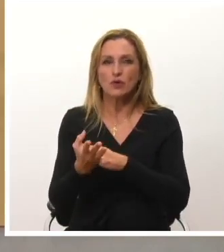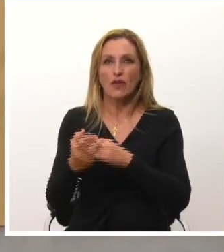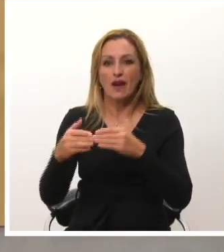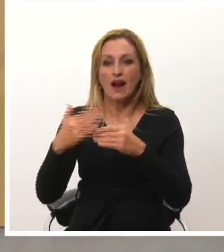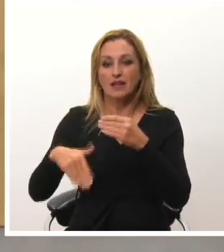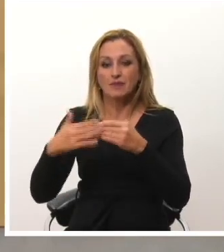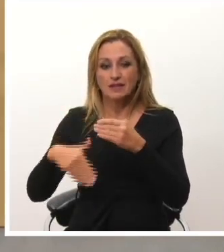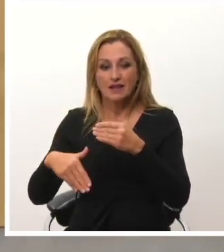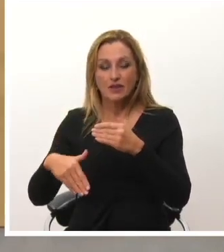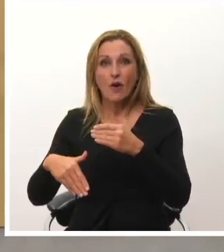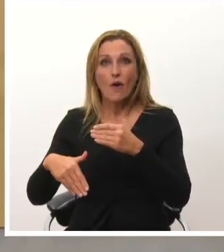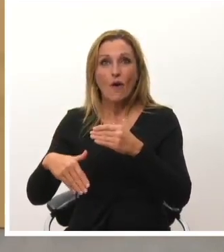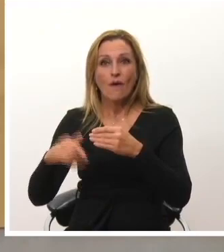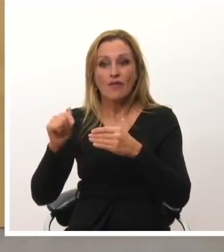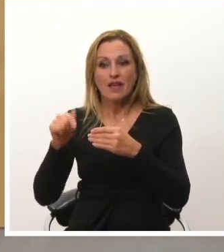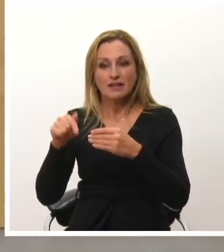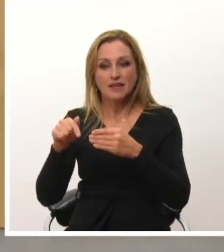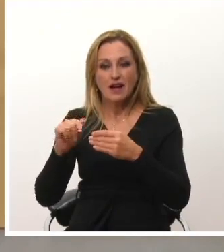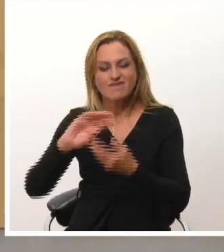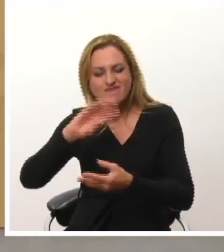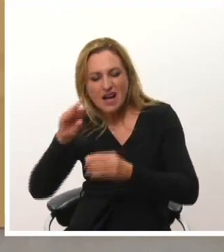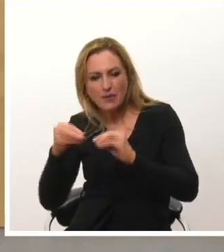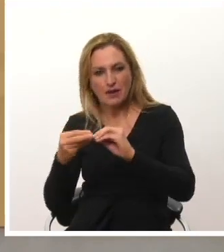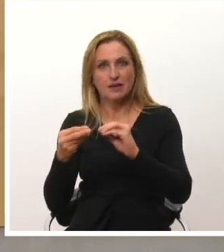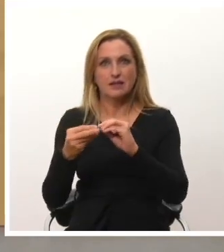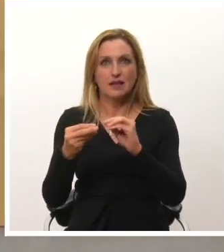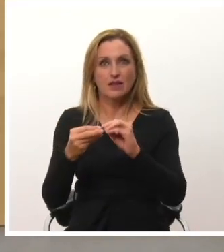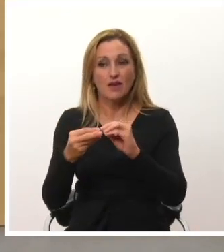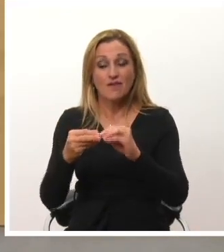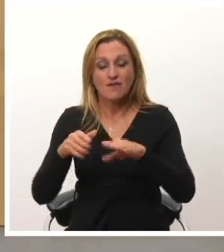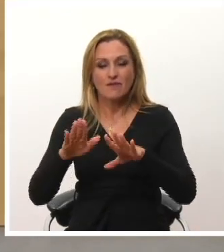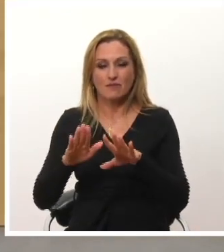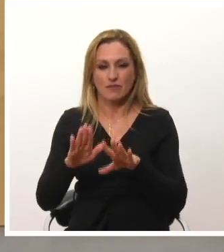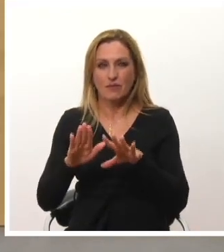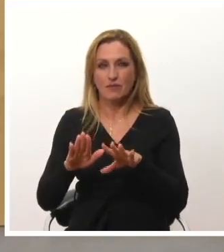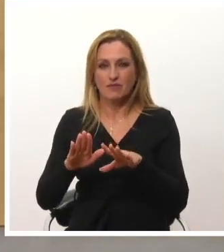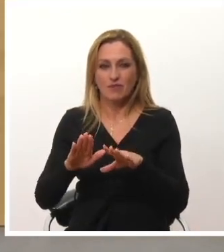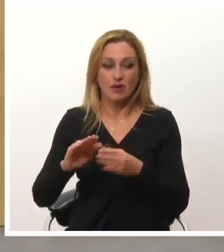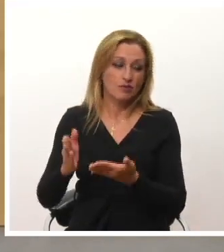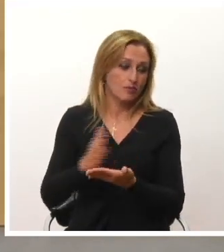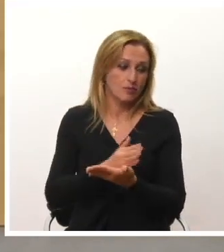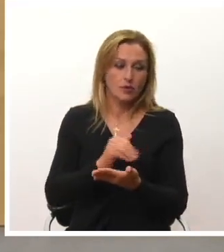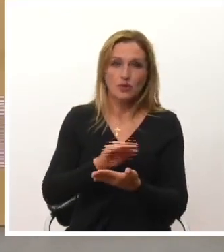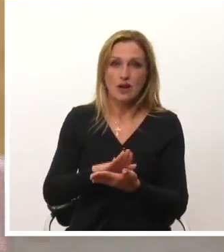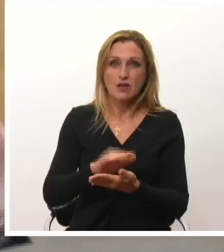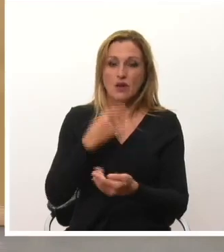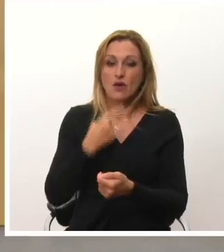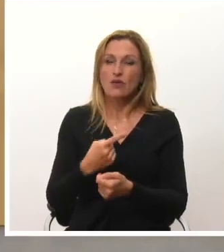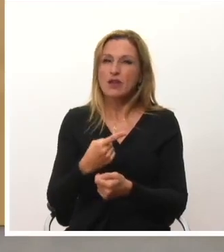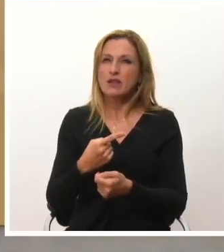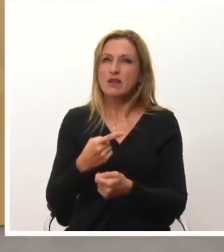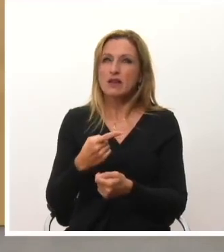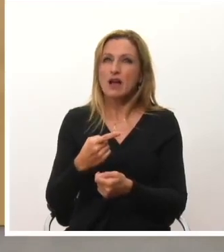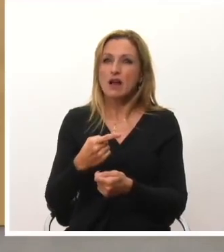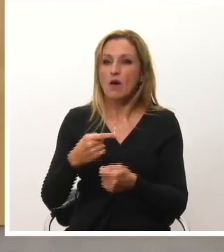de schengue lo que hacemos a favor de esa limitación Pero por otro lado bueno pues dice que no le parece bien que